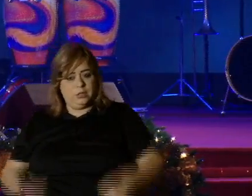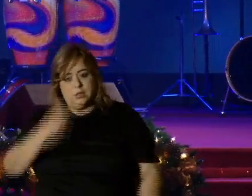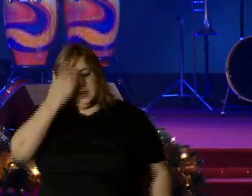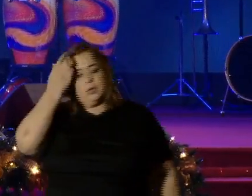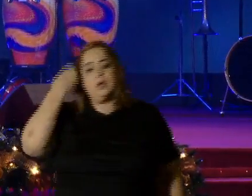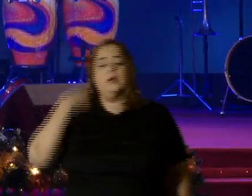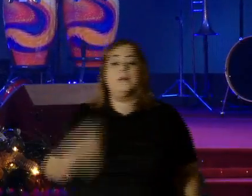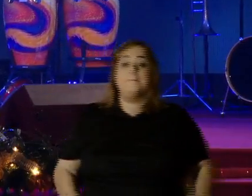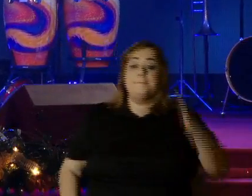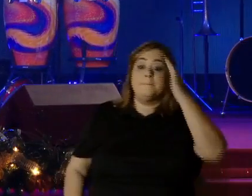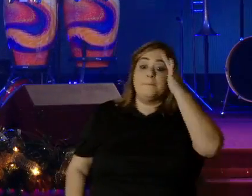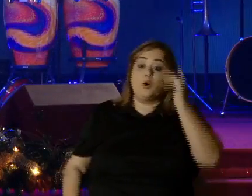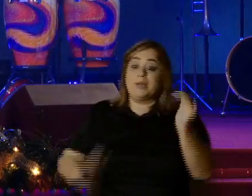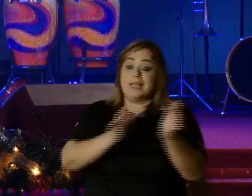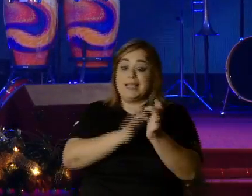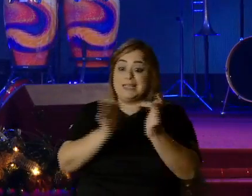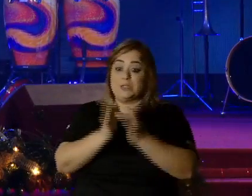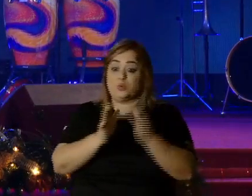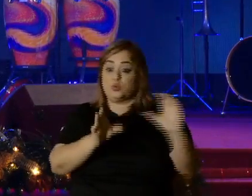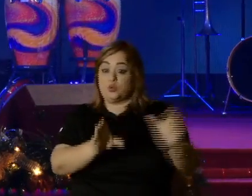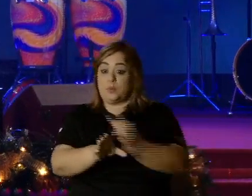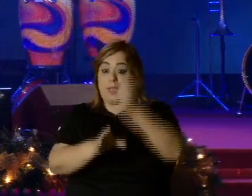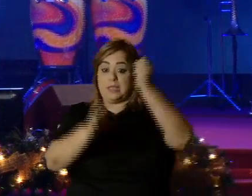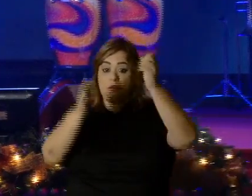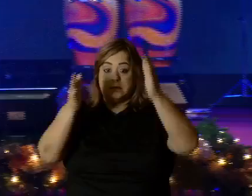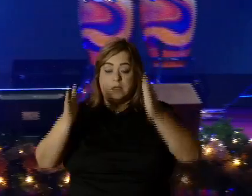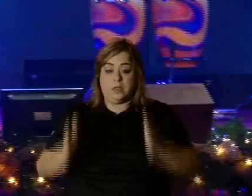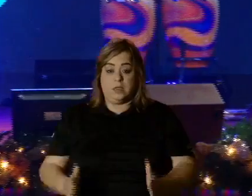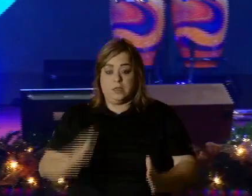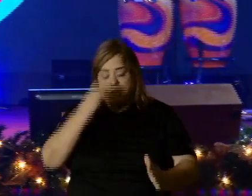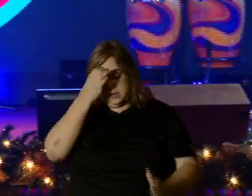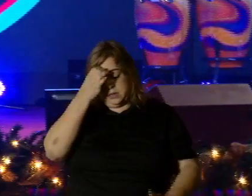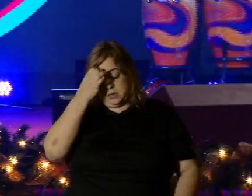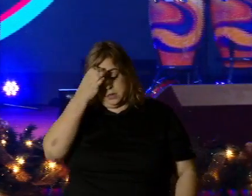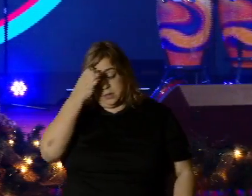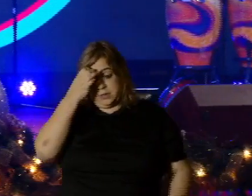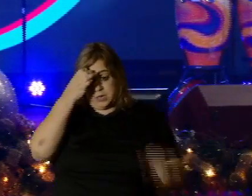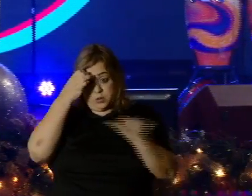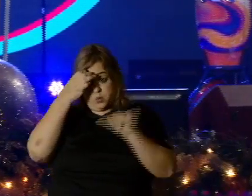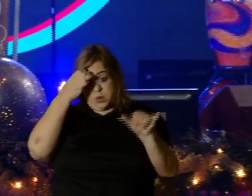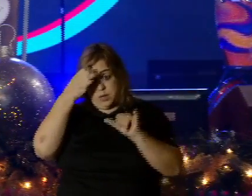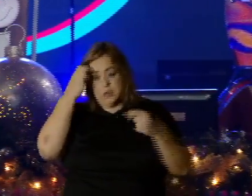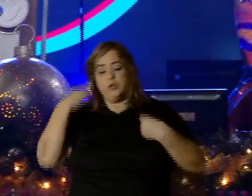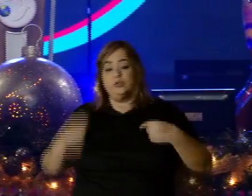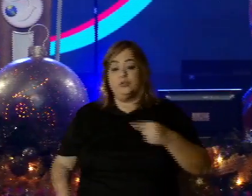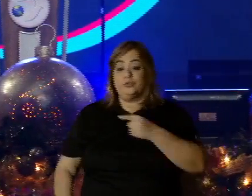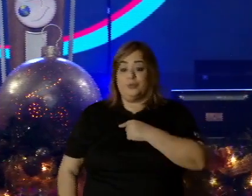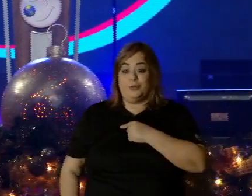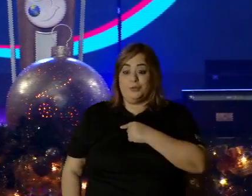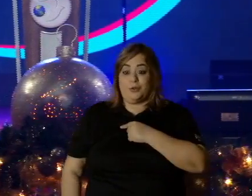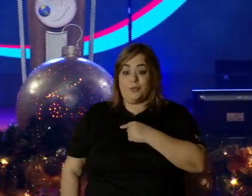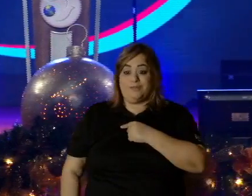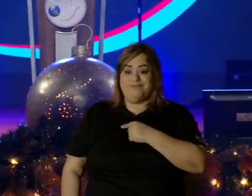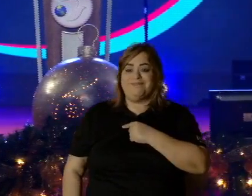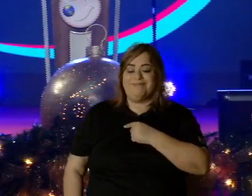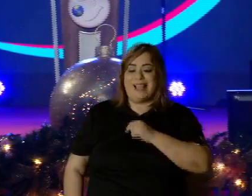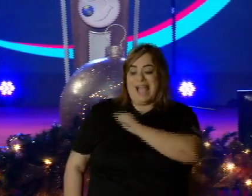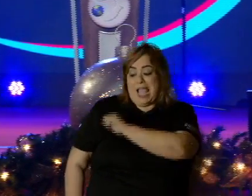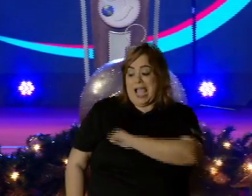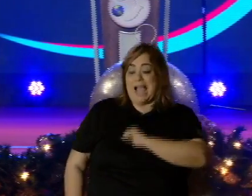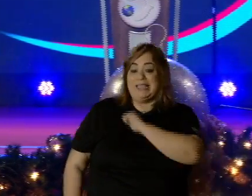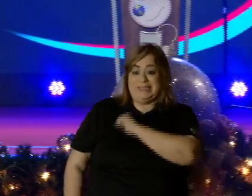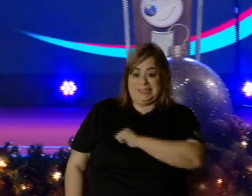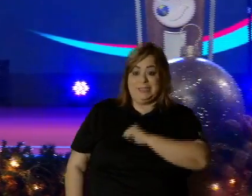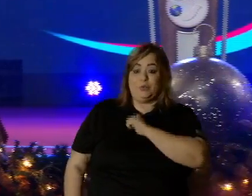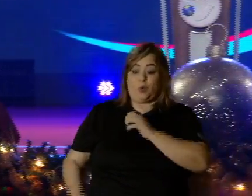Él es vencedor y entonces nosotros no asumimos nuestra postura. Esto no te exime de